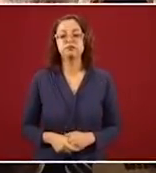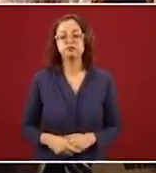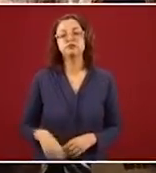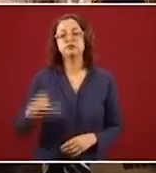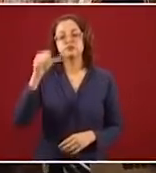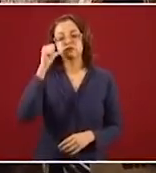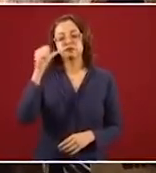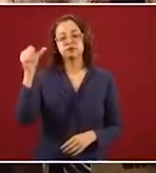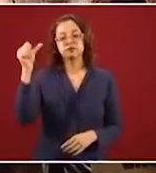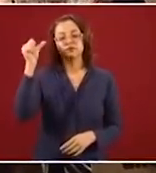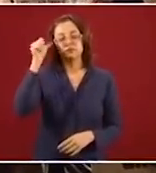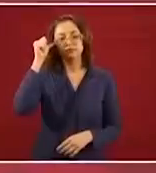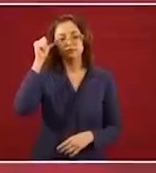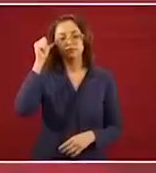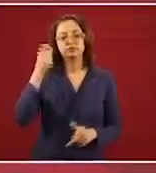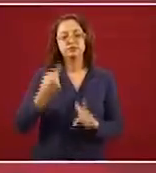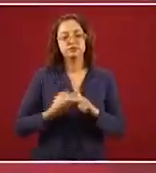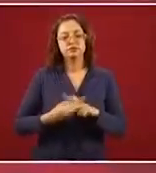Ayer